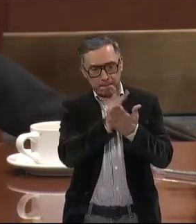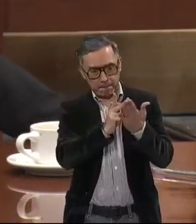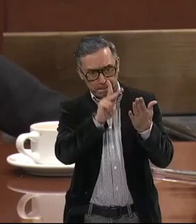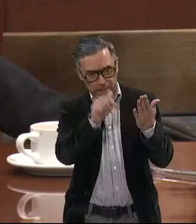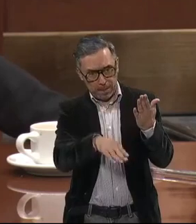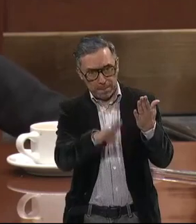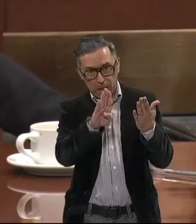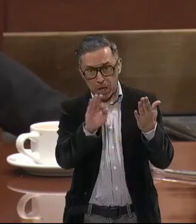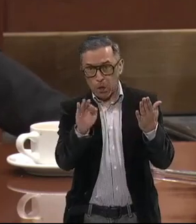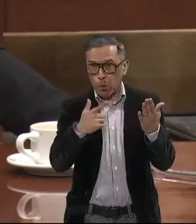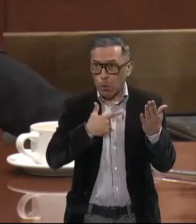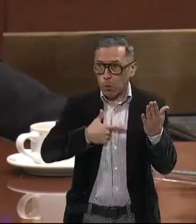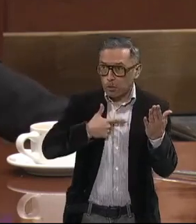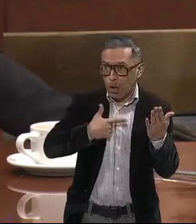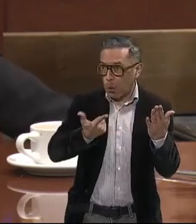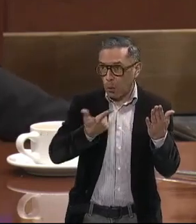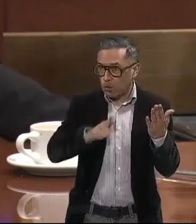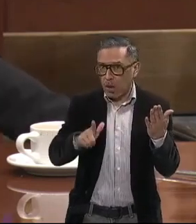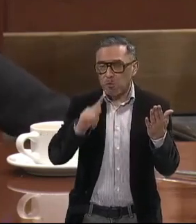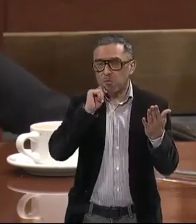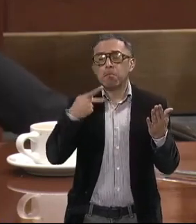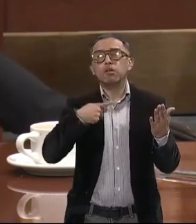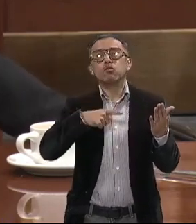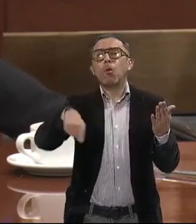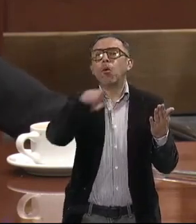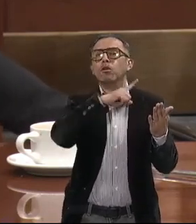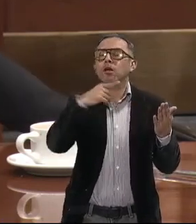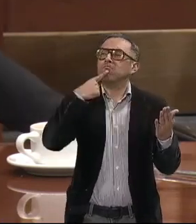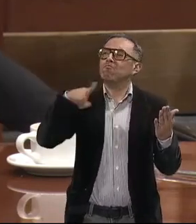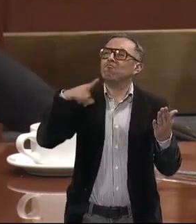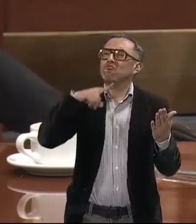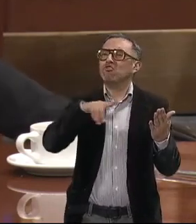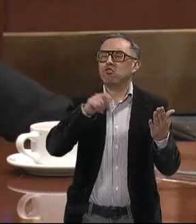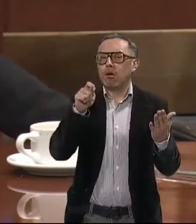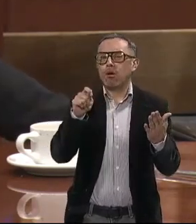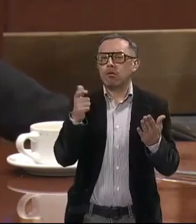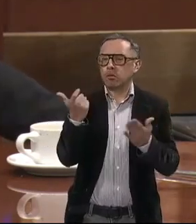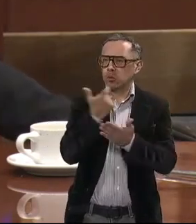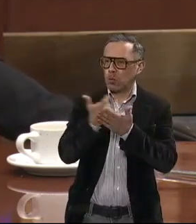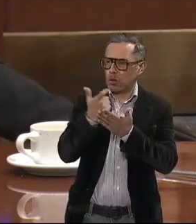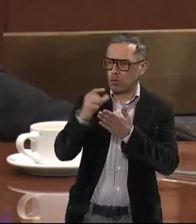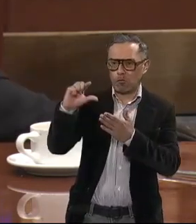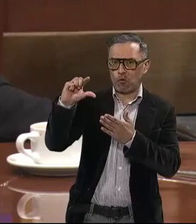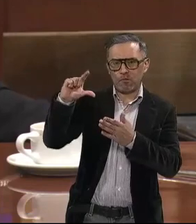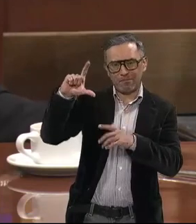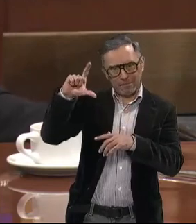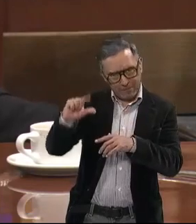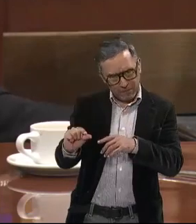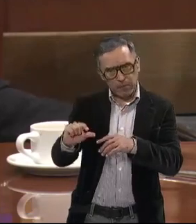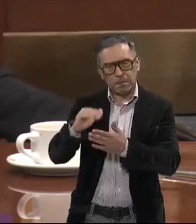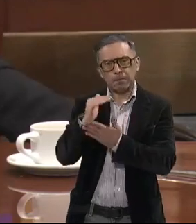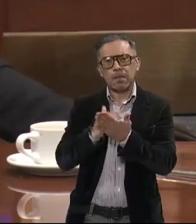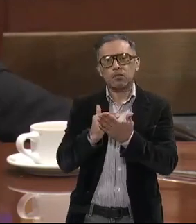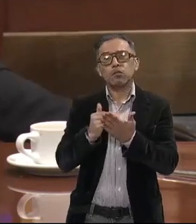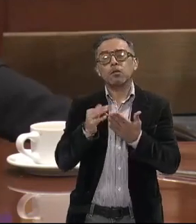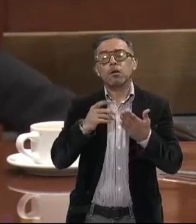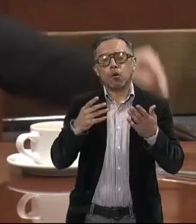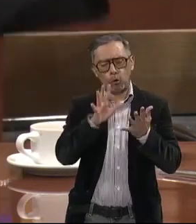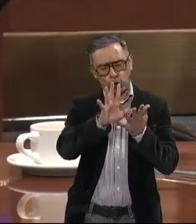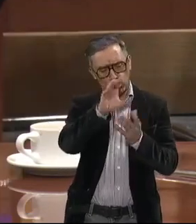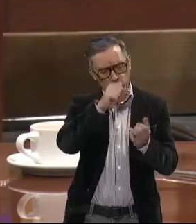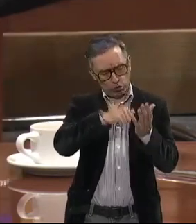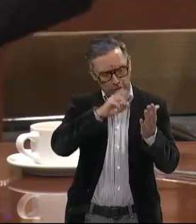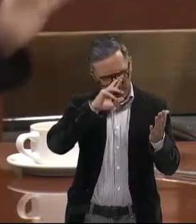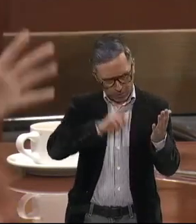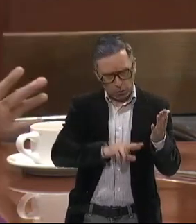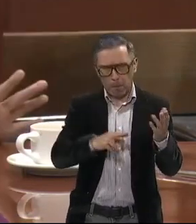reclamo popular. Que se bajen los sueldos es un reclamo, que respeten la Constitución es un reclamo de la gente,